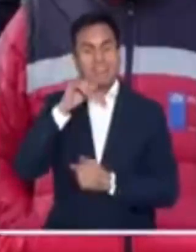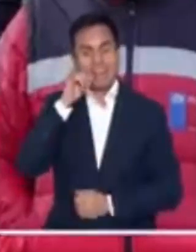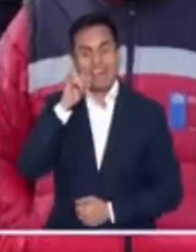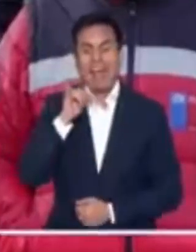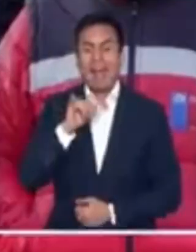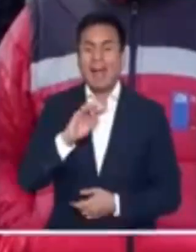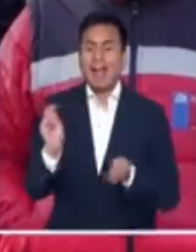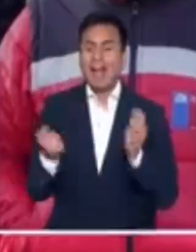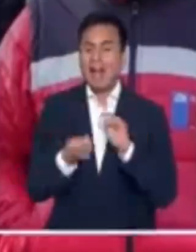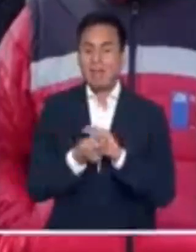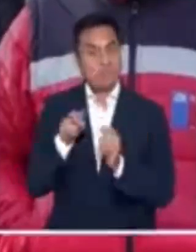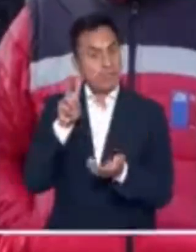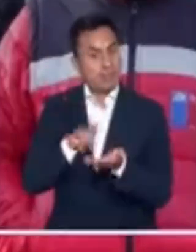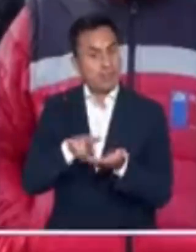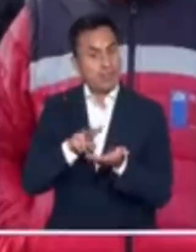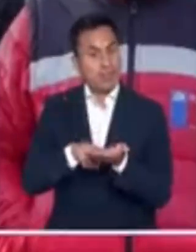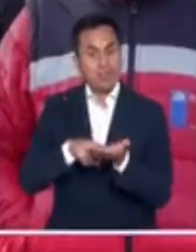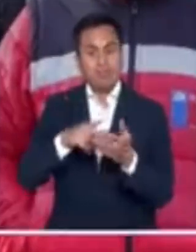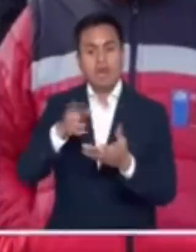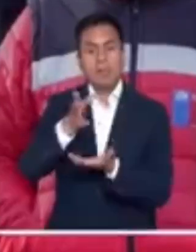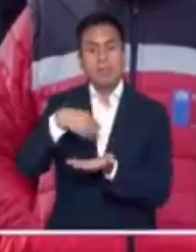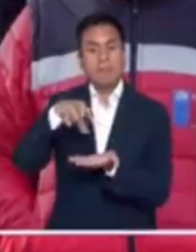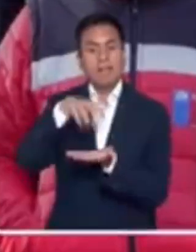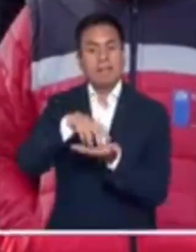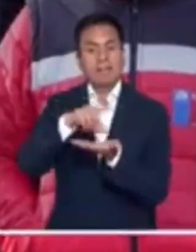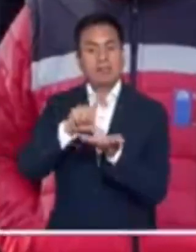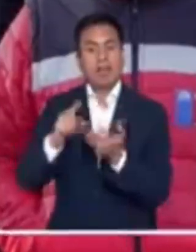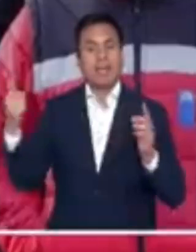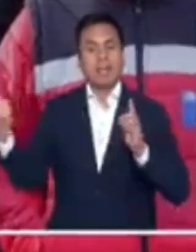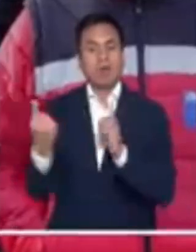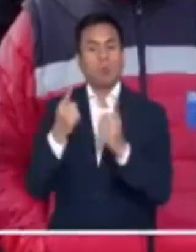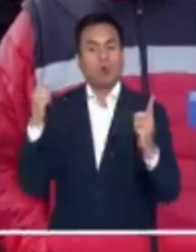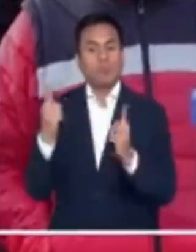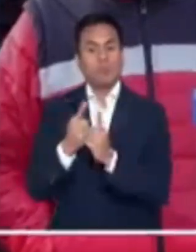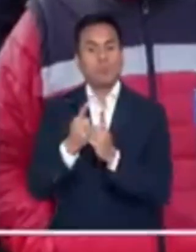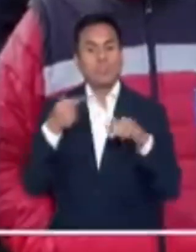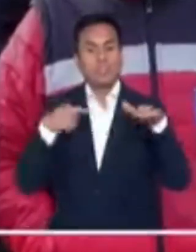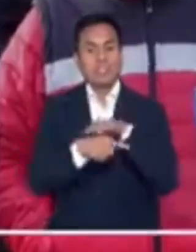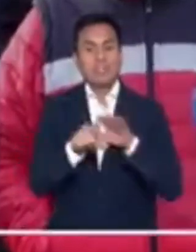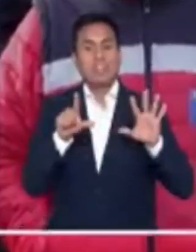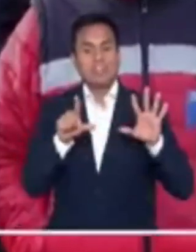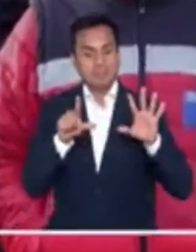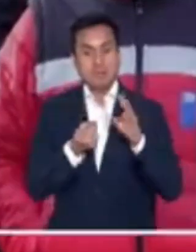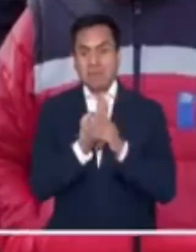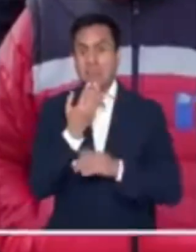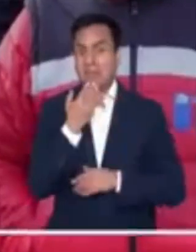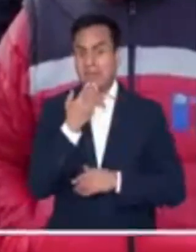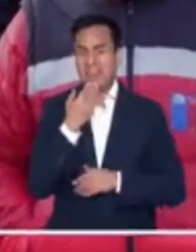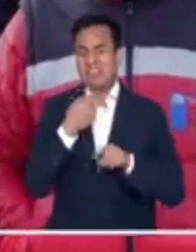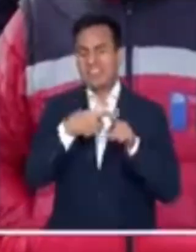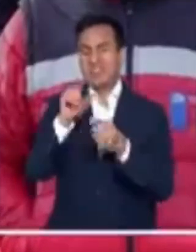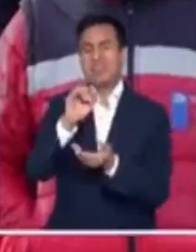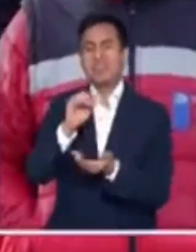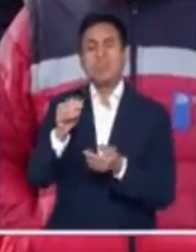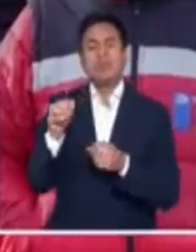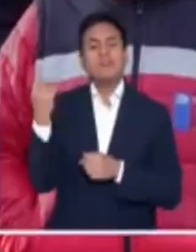va a pasar a ser de verdad una plaza, un lugar de encuentro. Aquí va a estar la línea 7 del metro también, hay varias universidades,